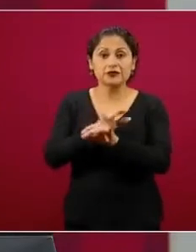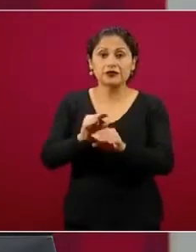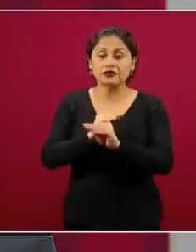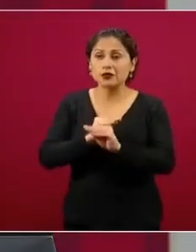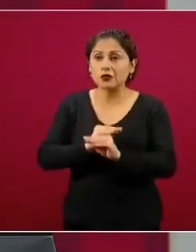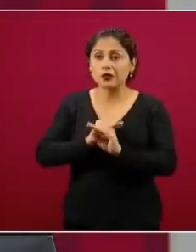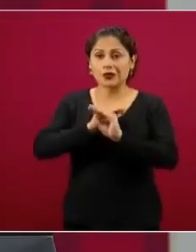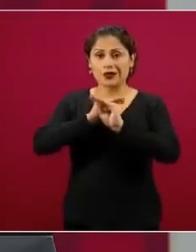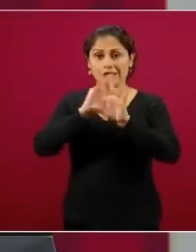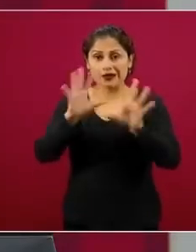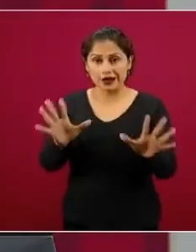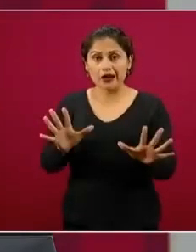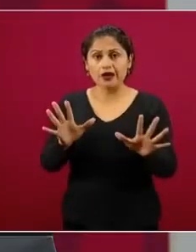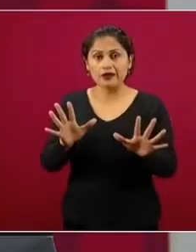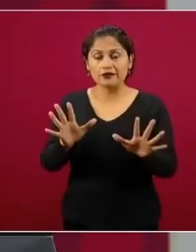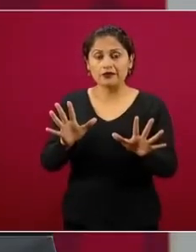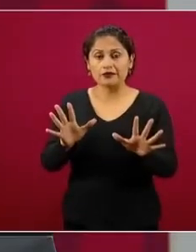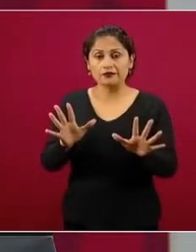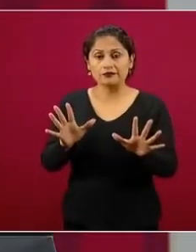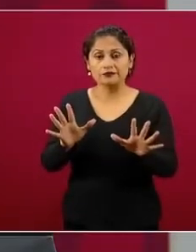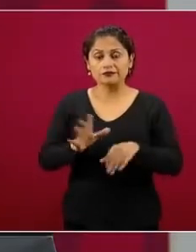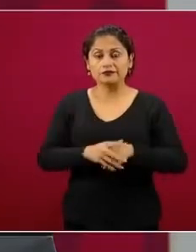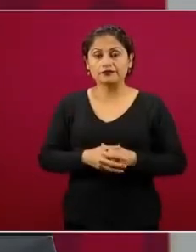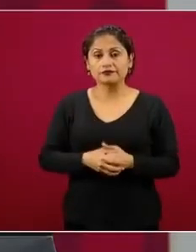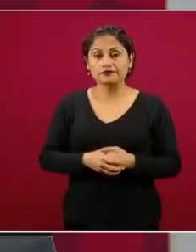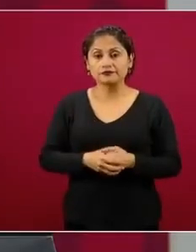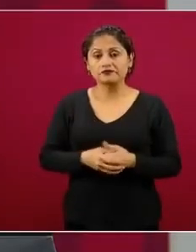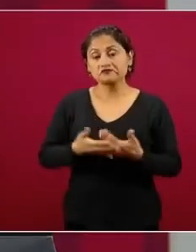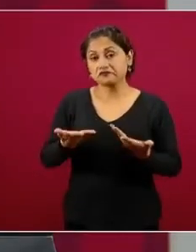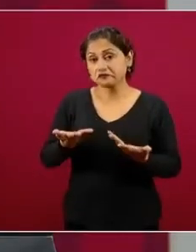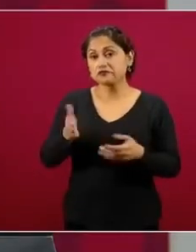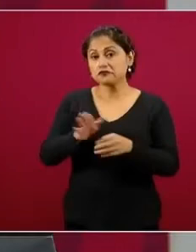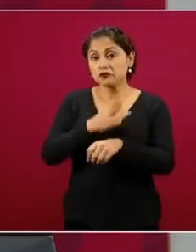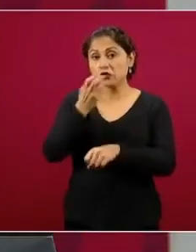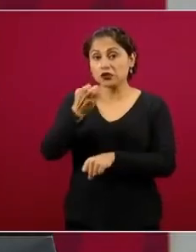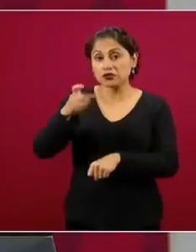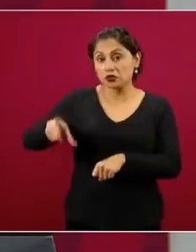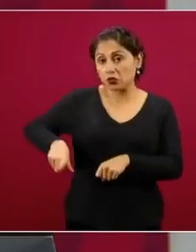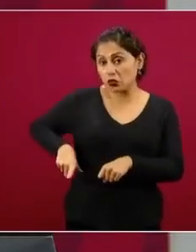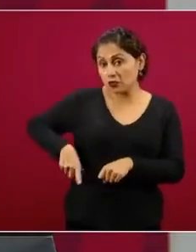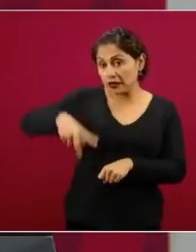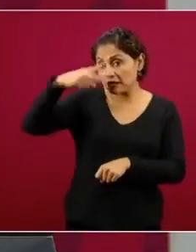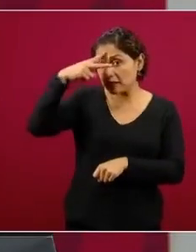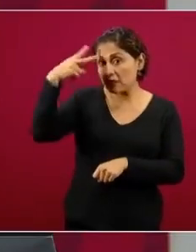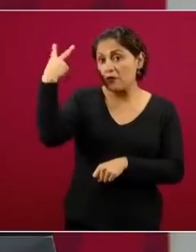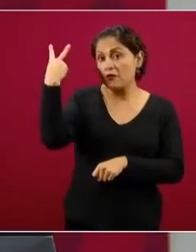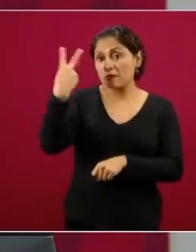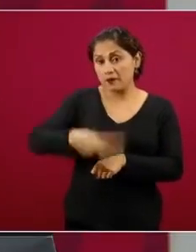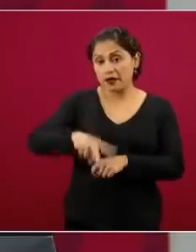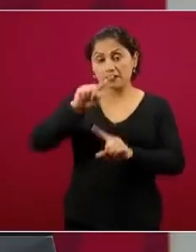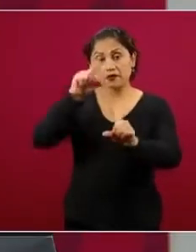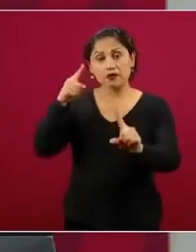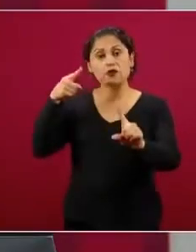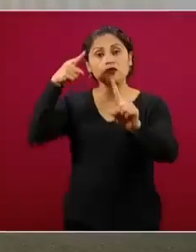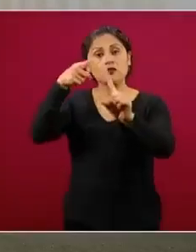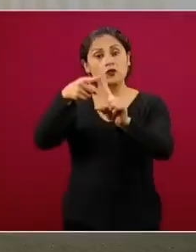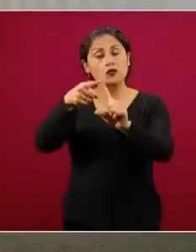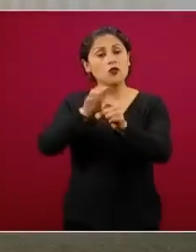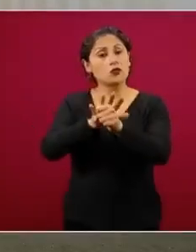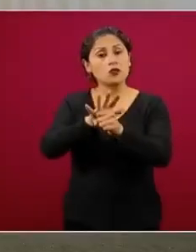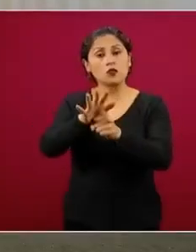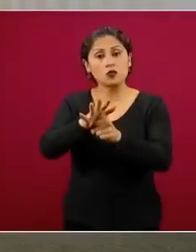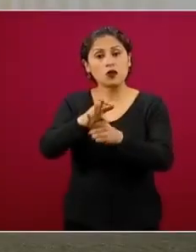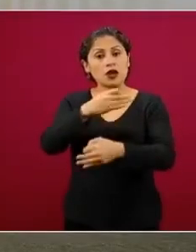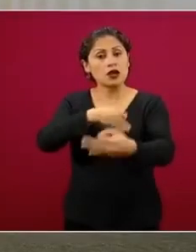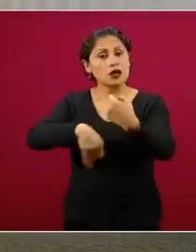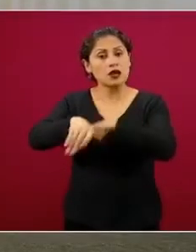en este caso es el punto único del Gobierno de México, para que pueda las